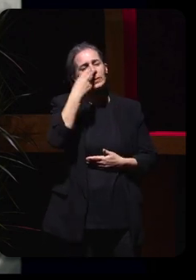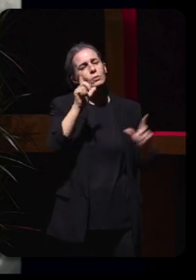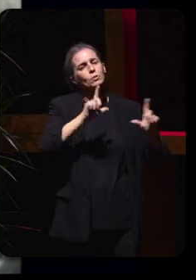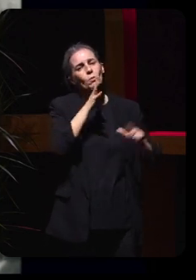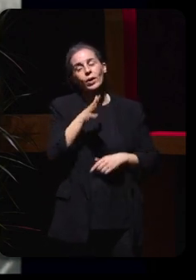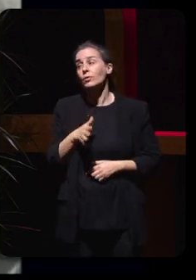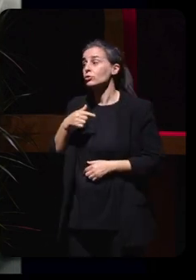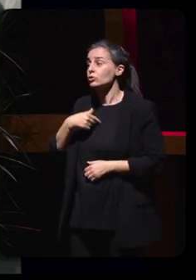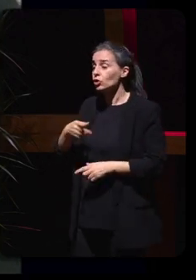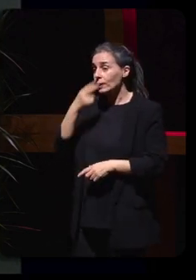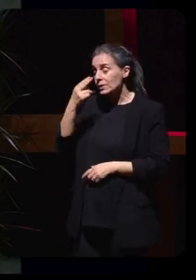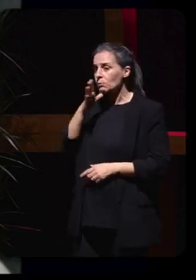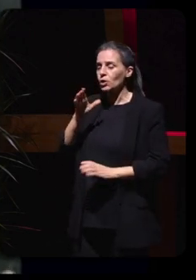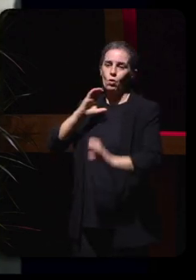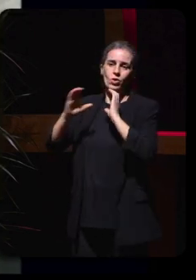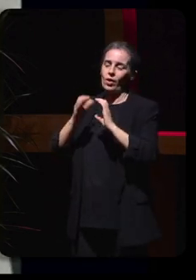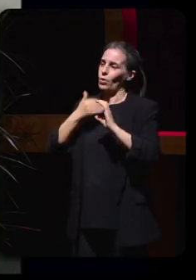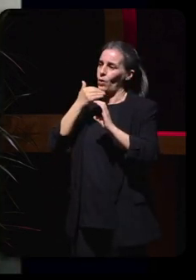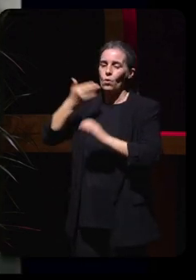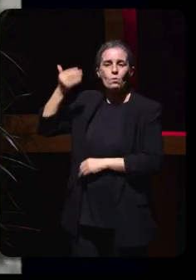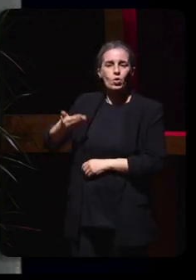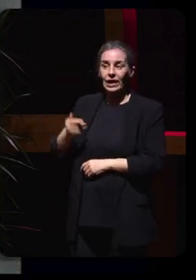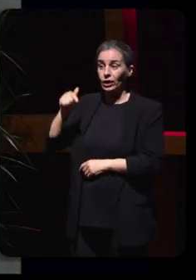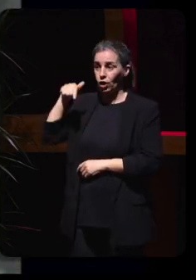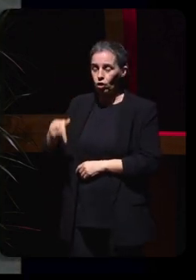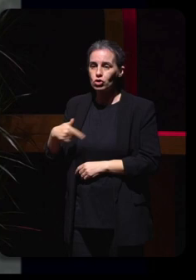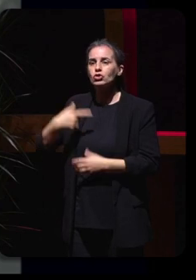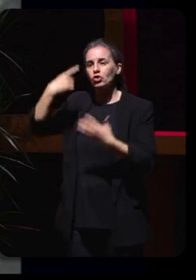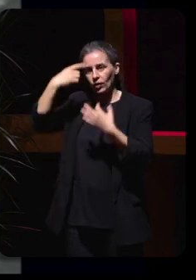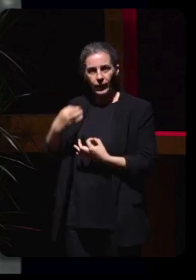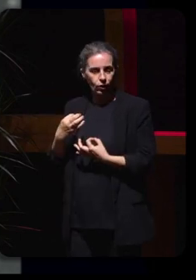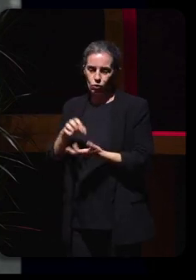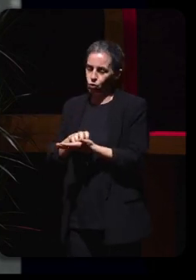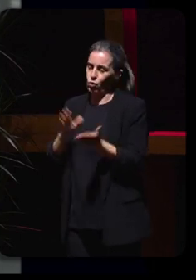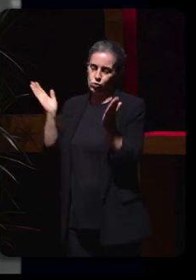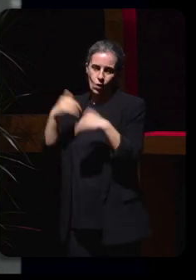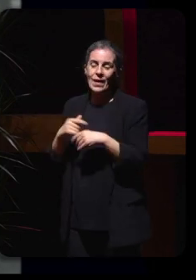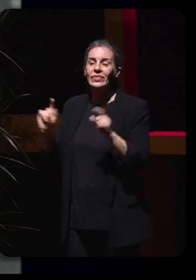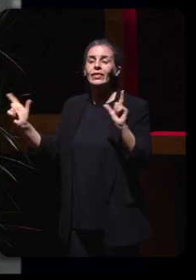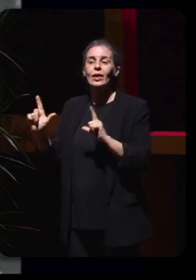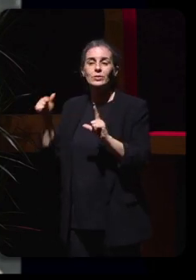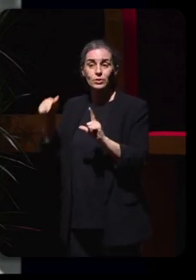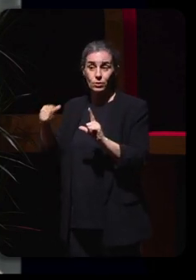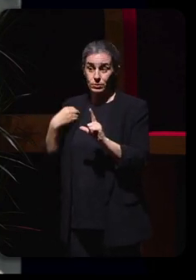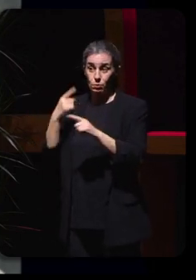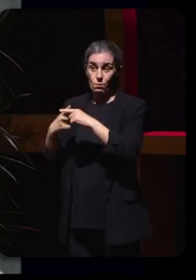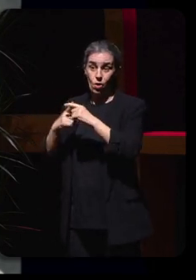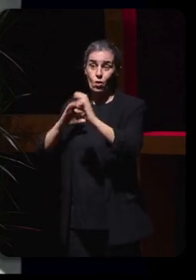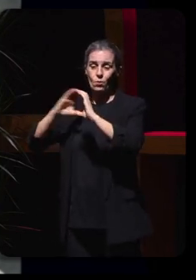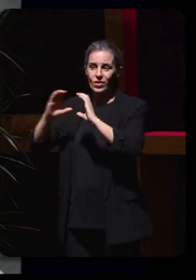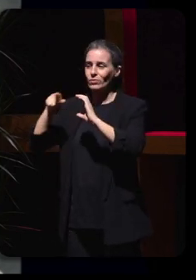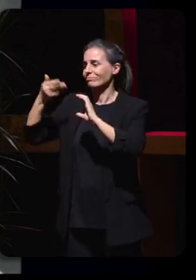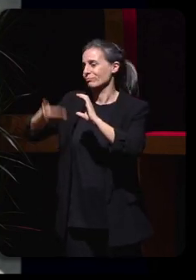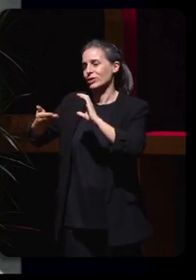que la comunicación es un fenómeno realmente importante hoy y creo que sin duda alguna la televisión, en cuanto a medio de comunicación, es